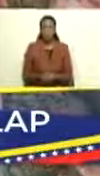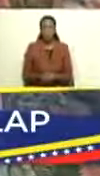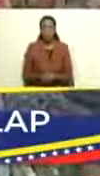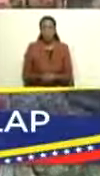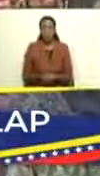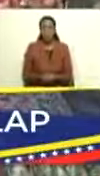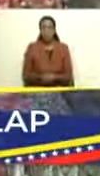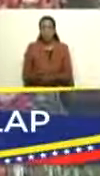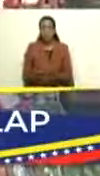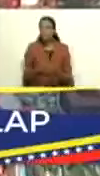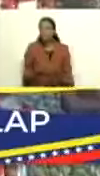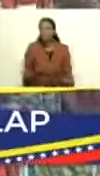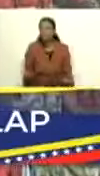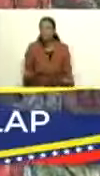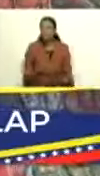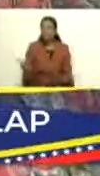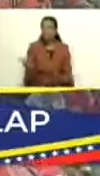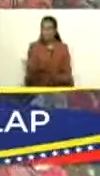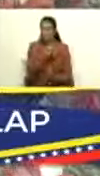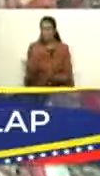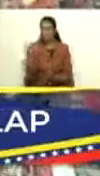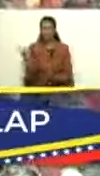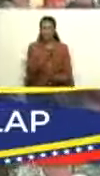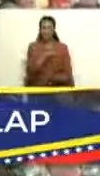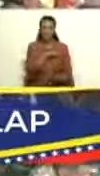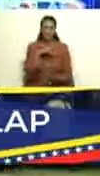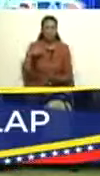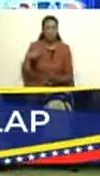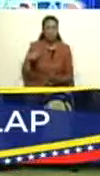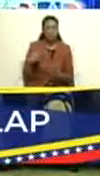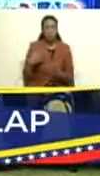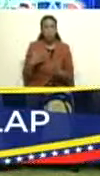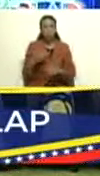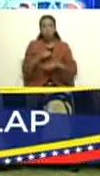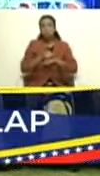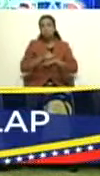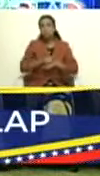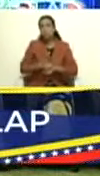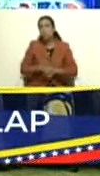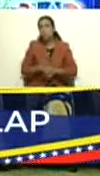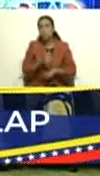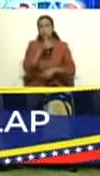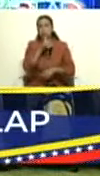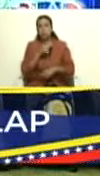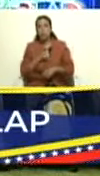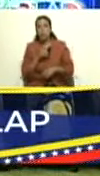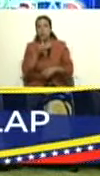Pero nosotros no nos quedamos en la denuncia.